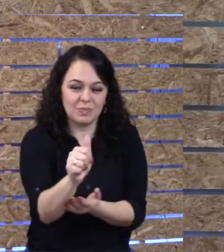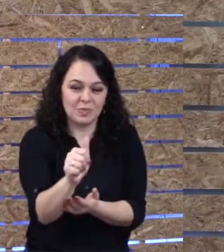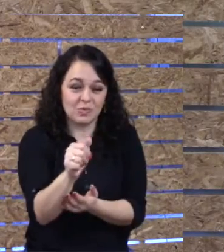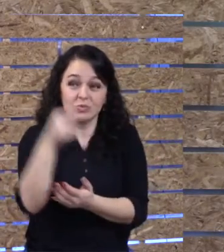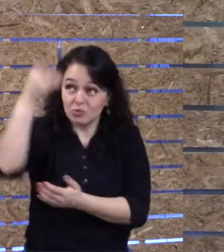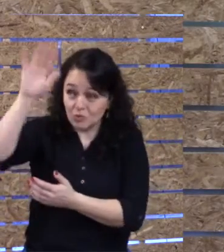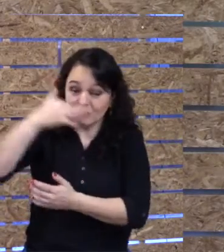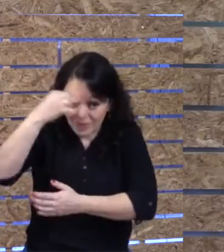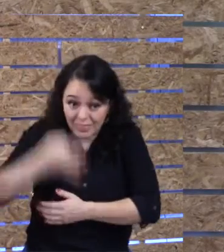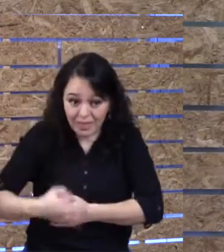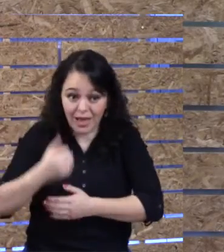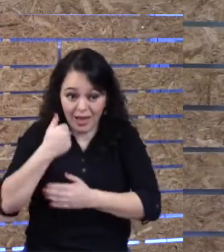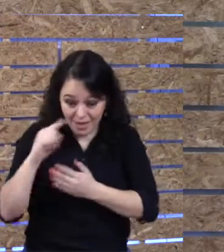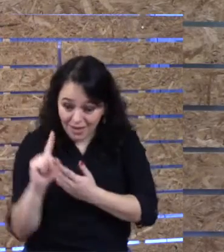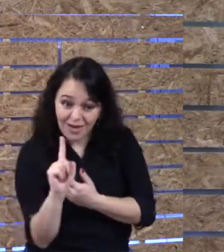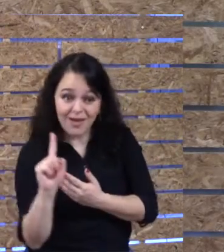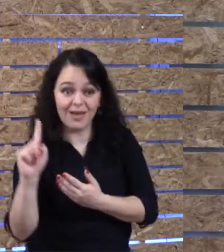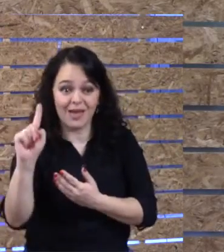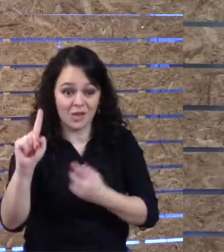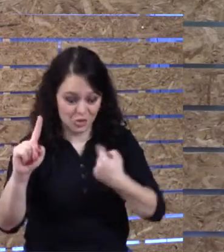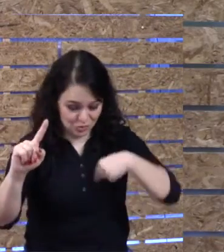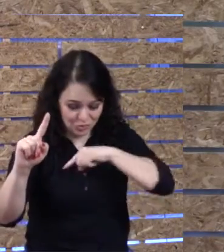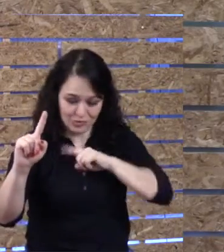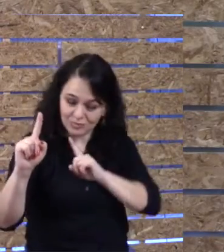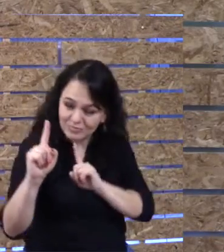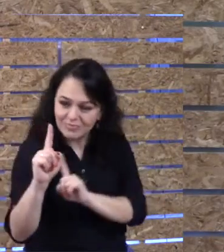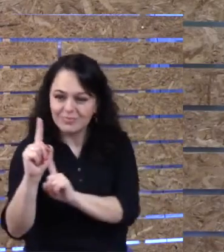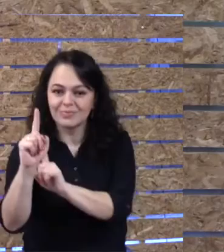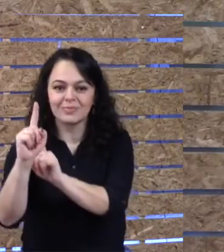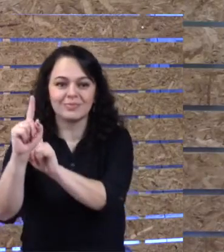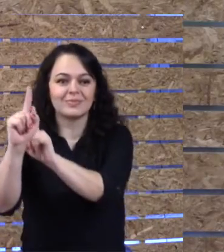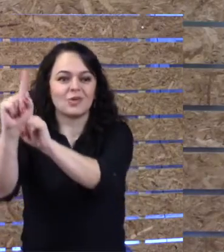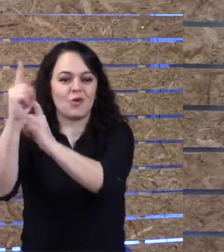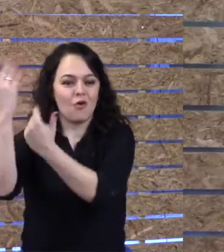en unos puntitos por aquí, por allá, que Él te dé una manito.